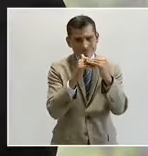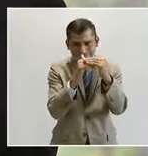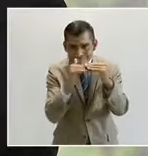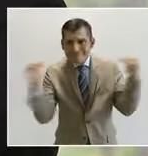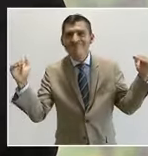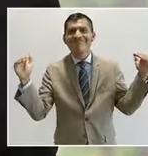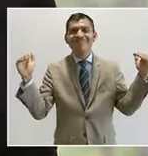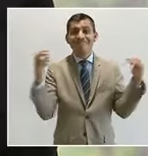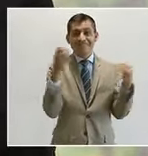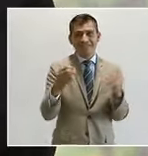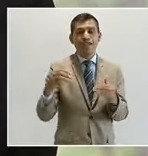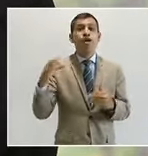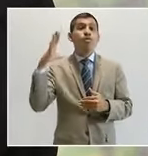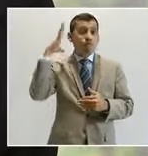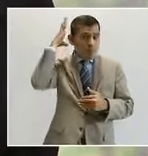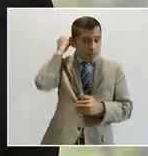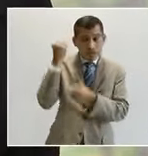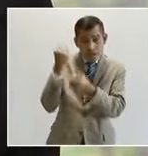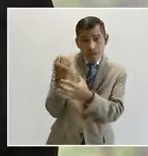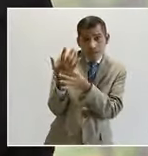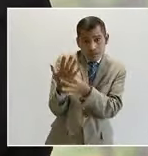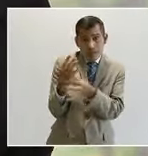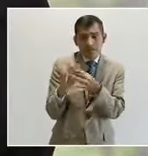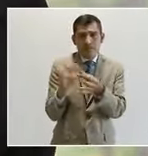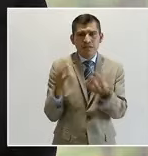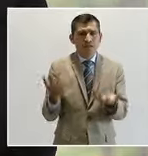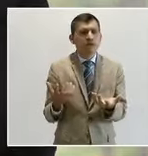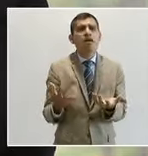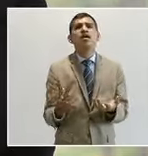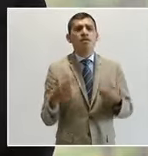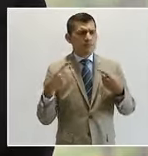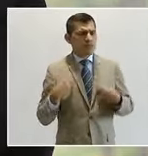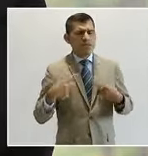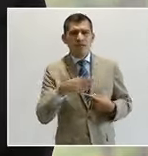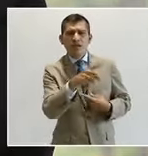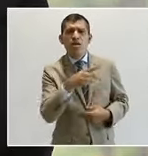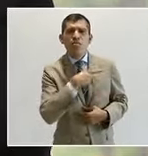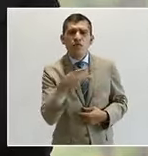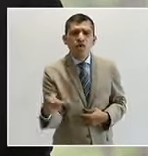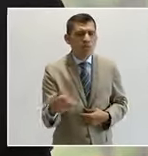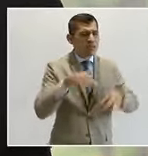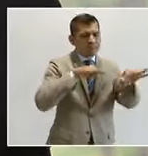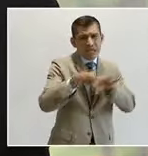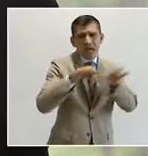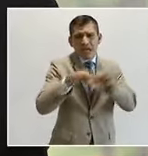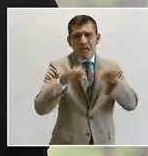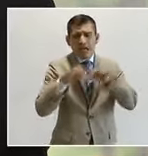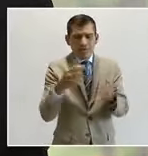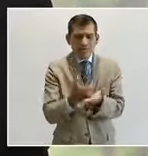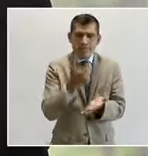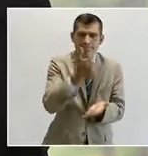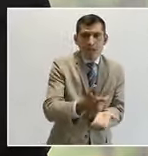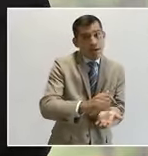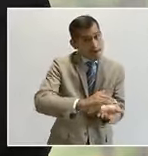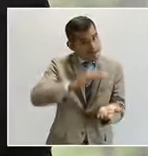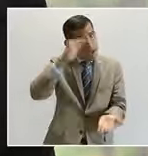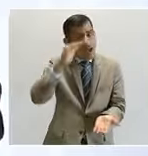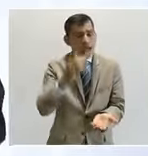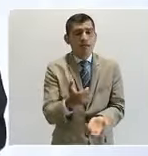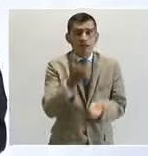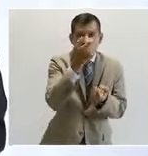que se eleve el salario del Peón fíjense de manera